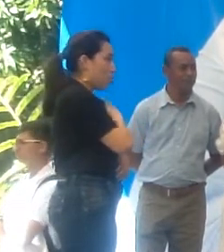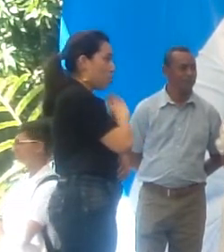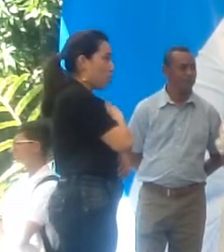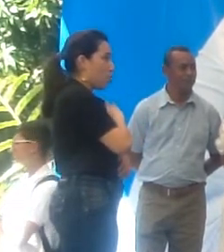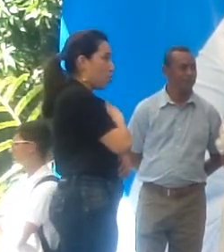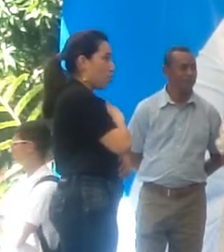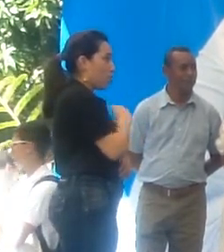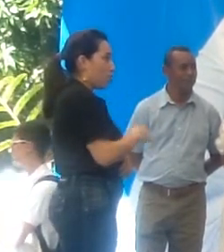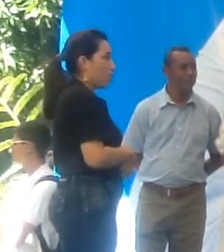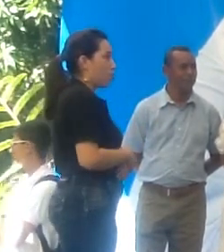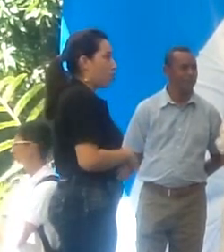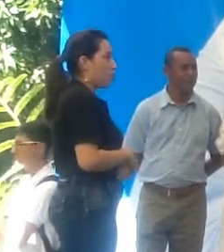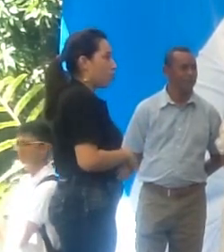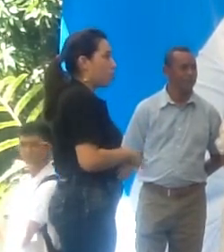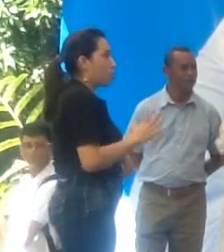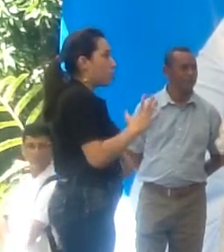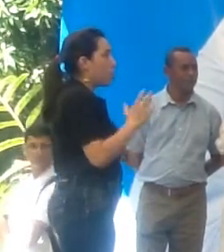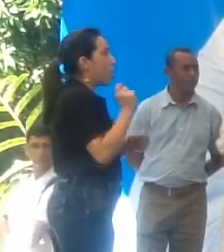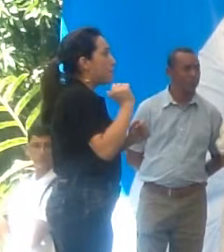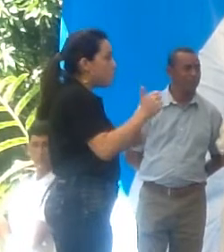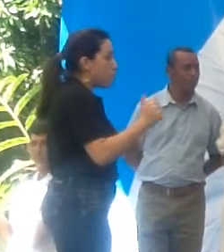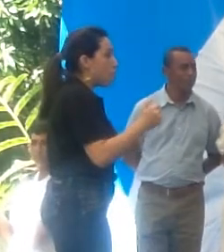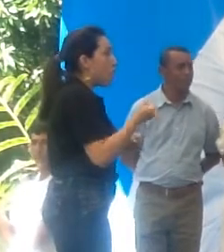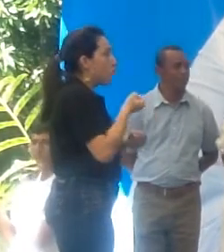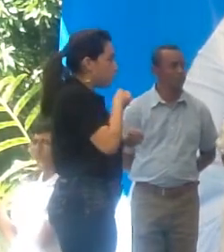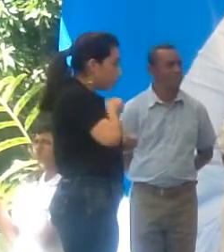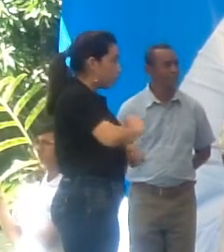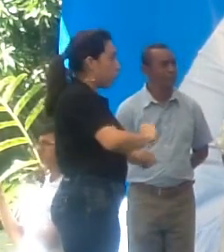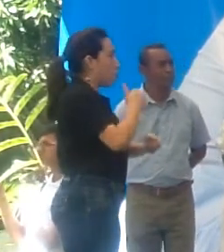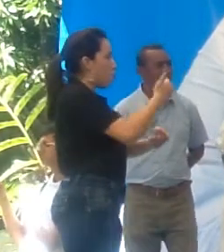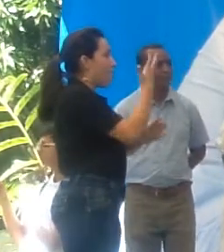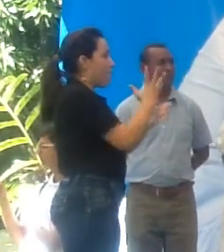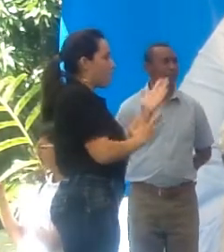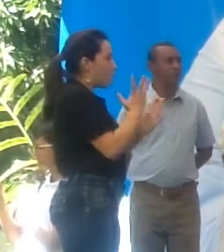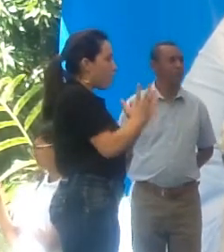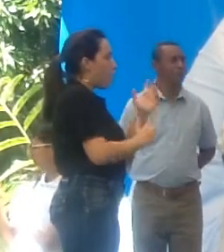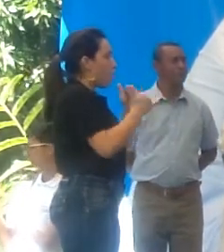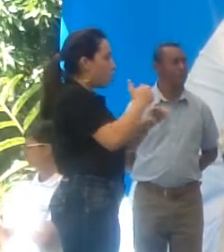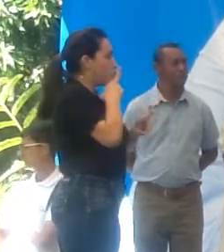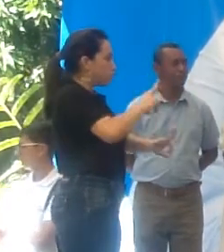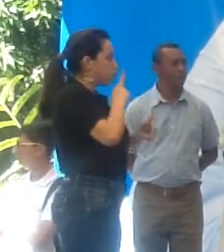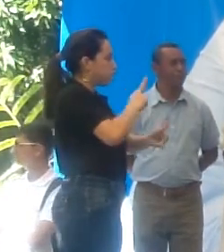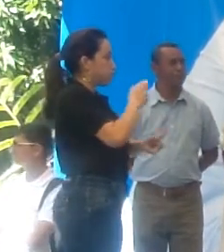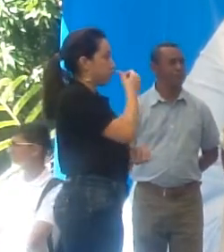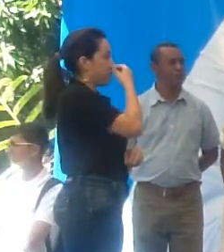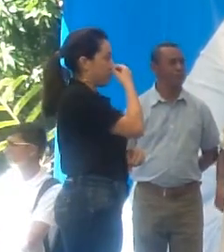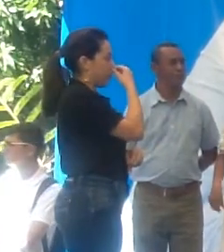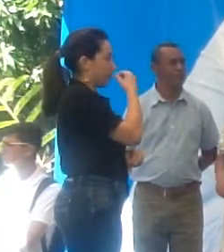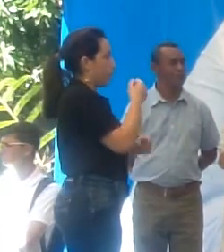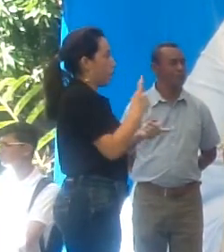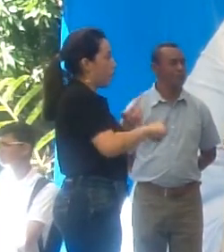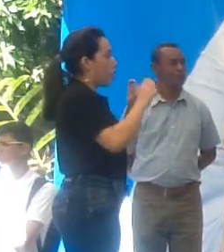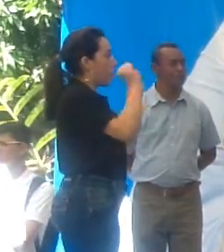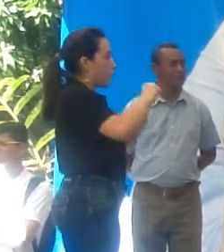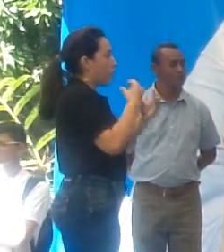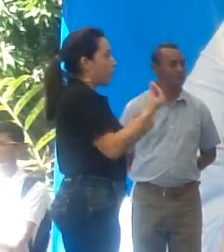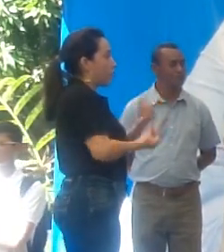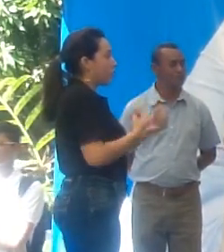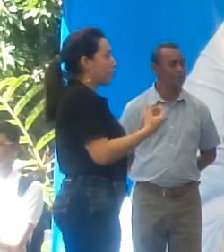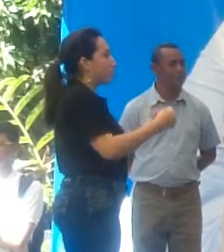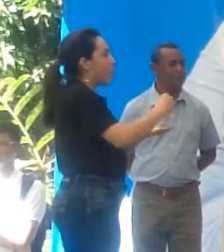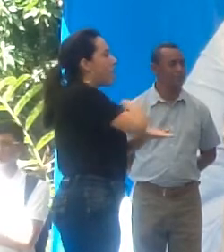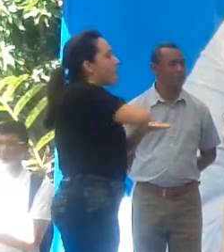por supuesto en donde pongan un grano de arena y un esfuerzo con buenas calificaciones y buenos resultados, pero lo puedan hacer de